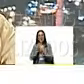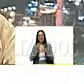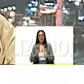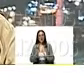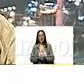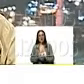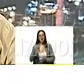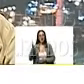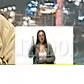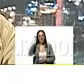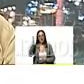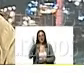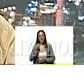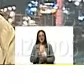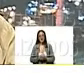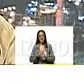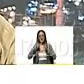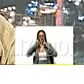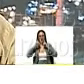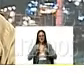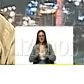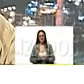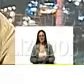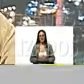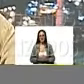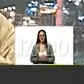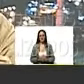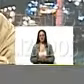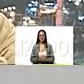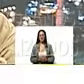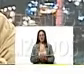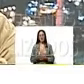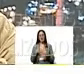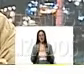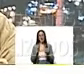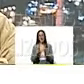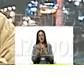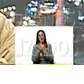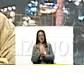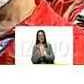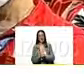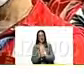su inteligencia, su profesionalismo. Grandes cambios ha habido.